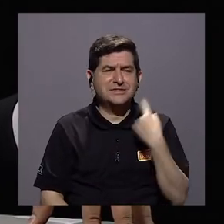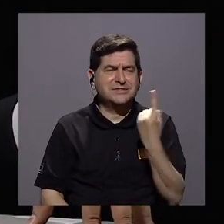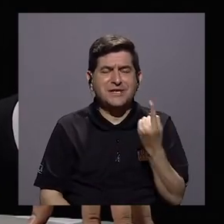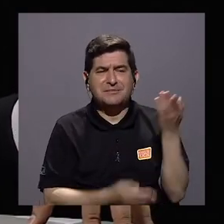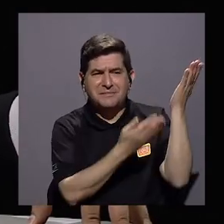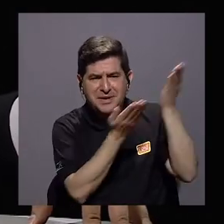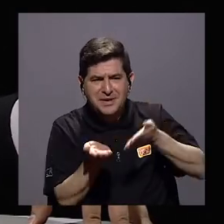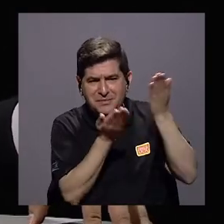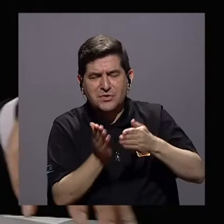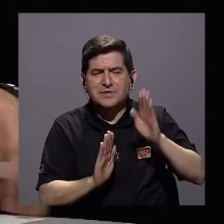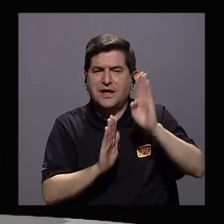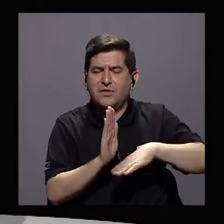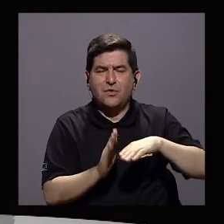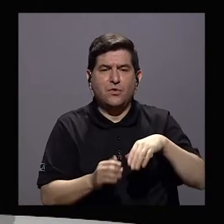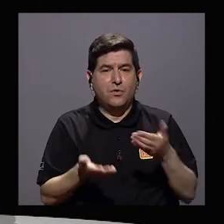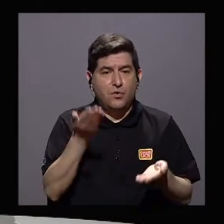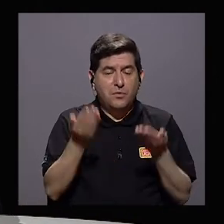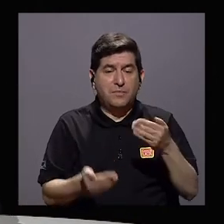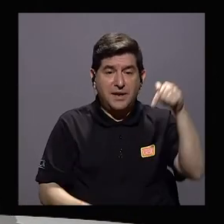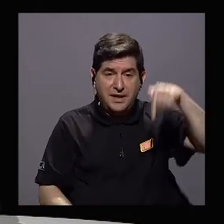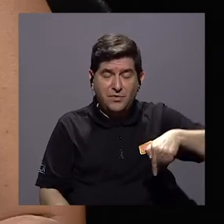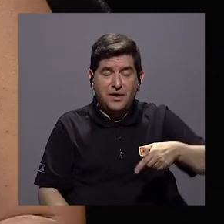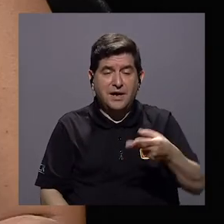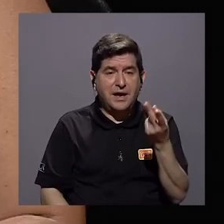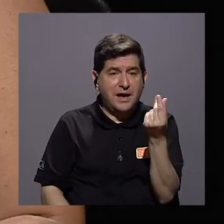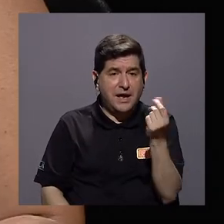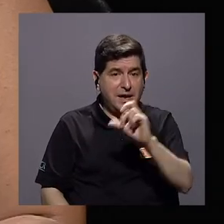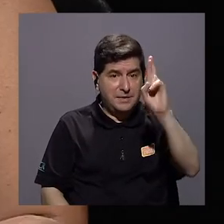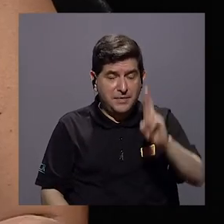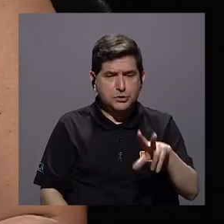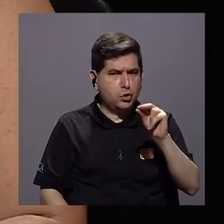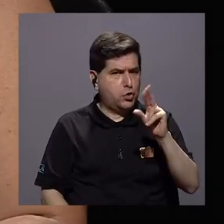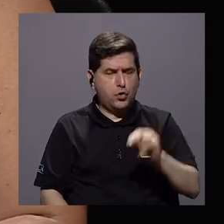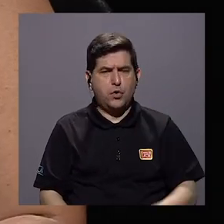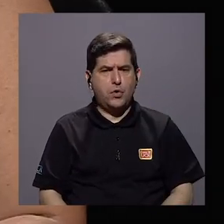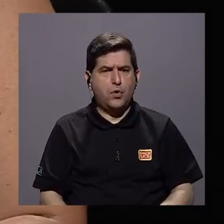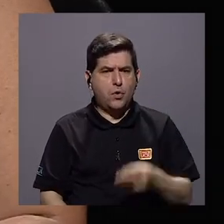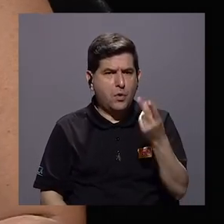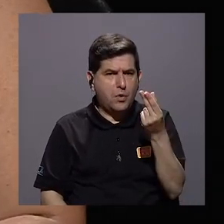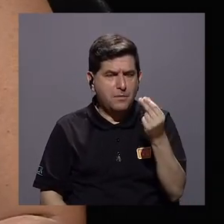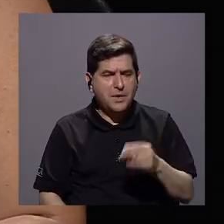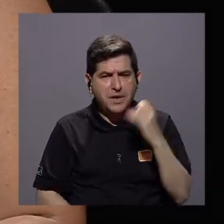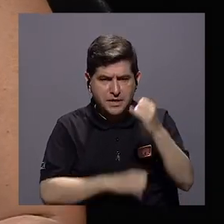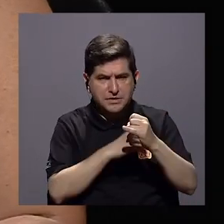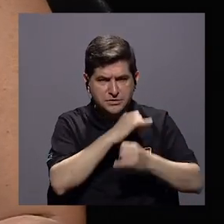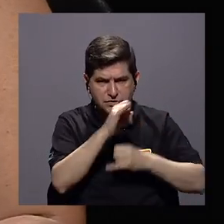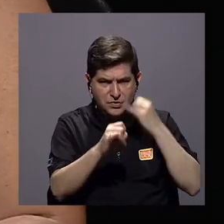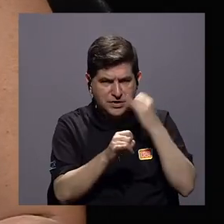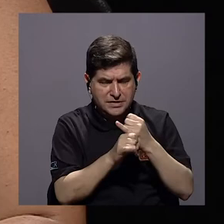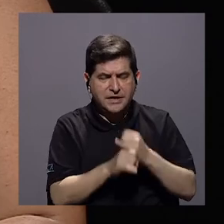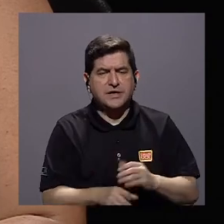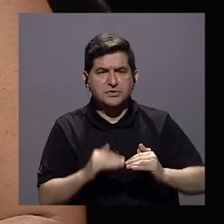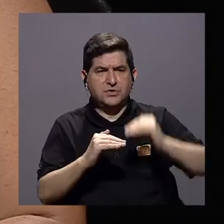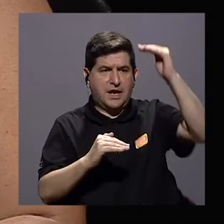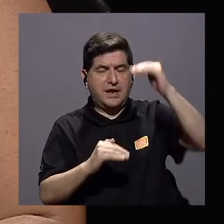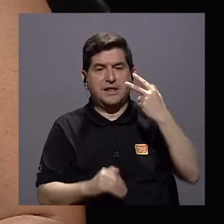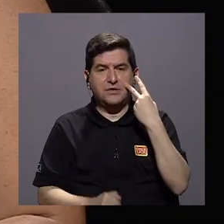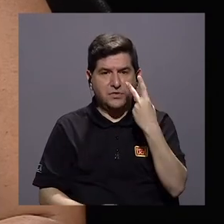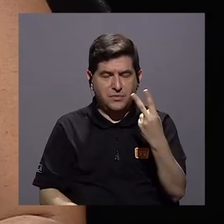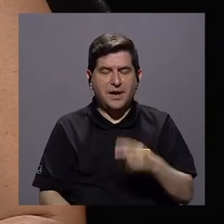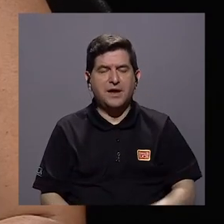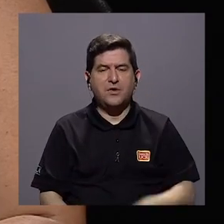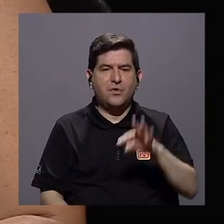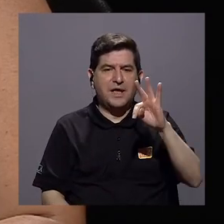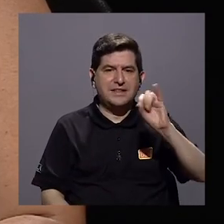barato que el precio que pueden ofrecer los costarricenses. No, en este momento los precios importados están altos, lo puede verificar en el